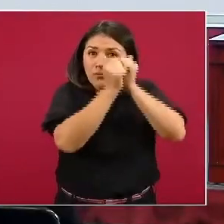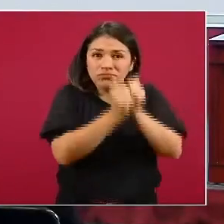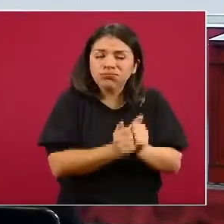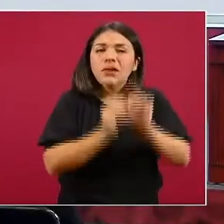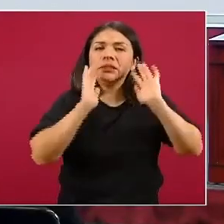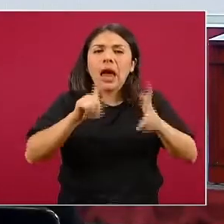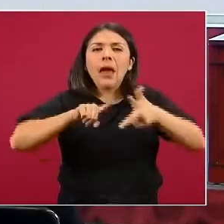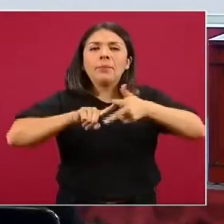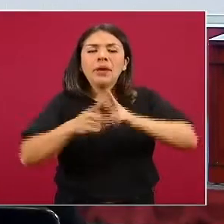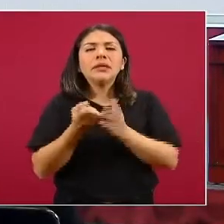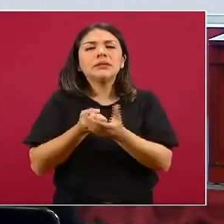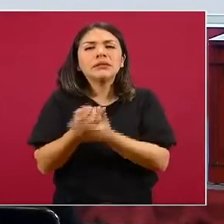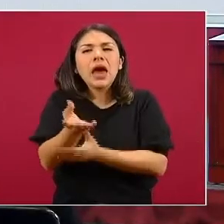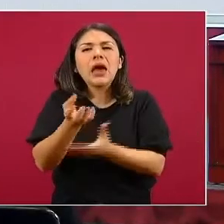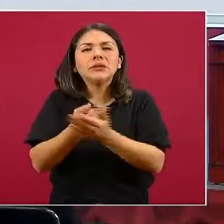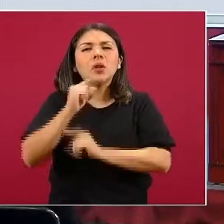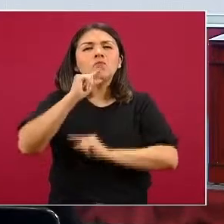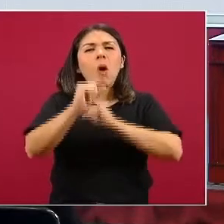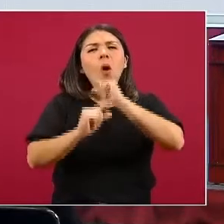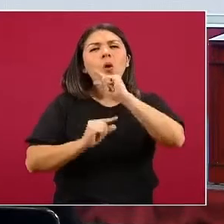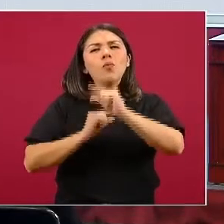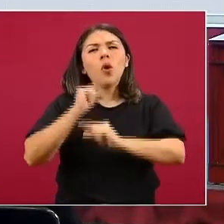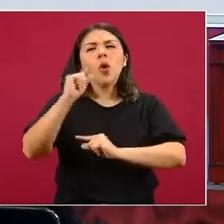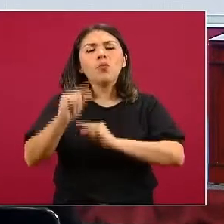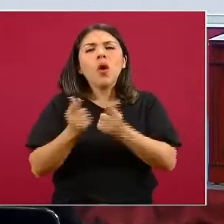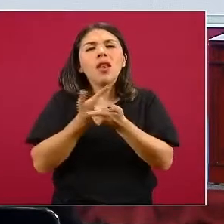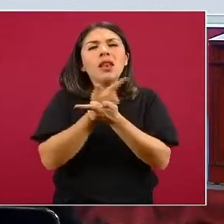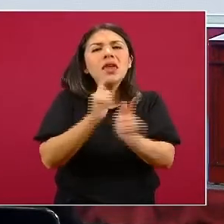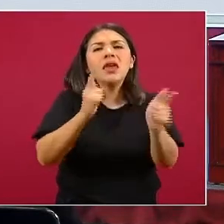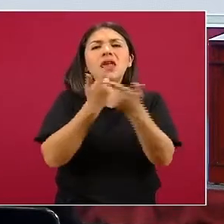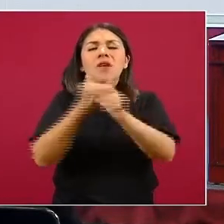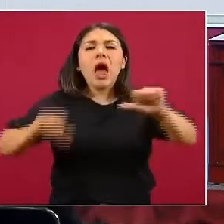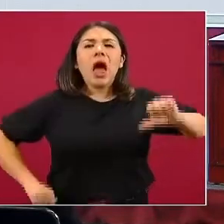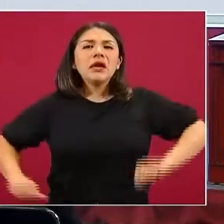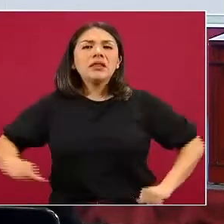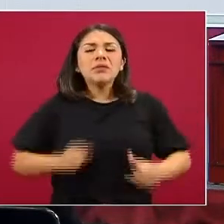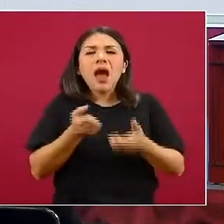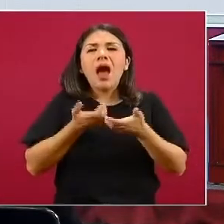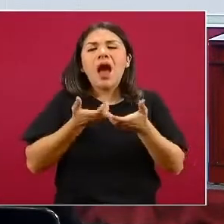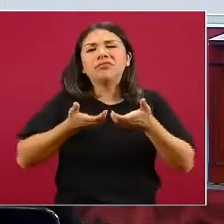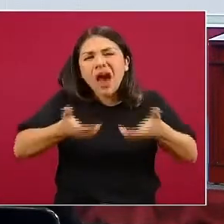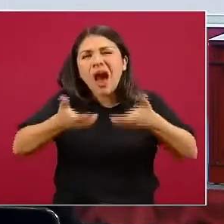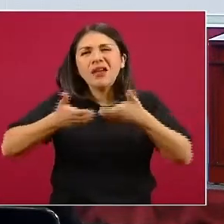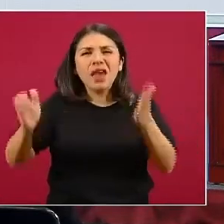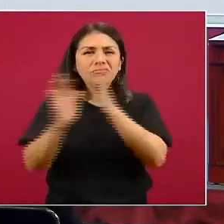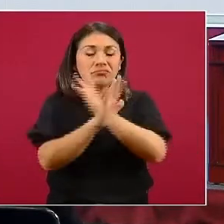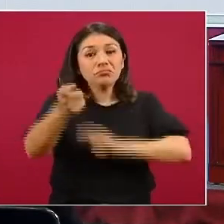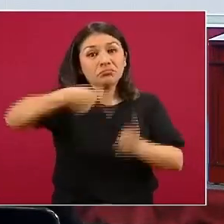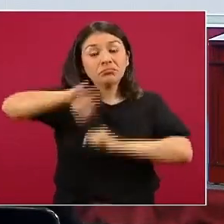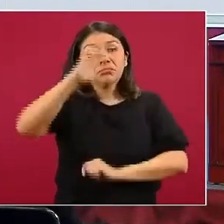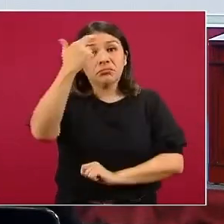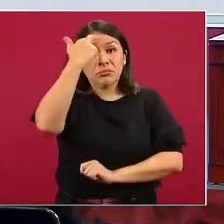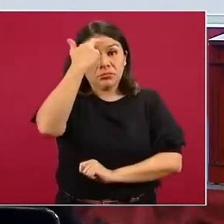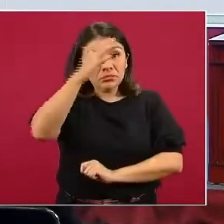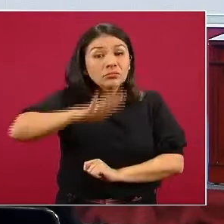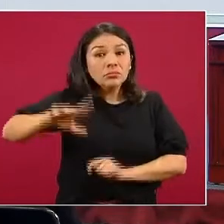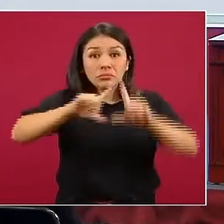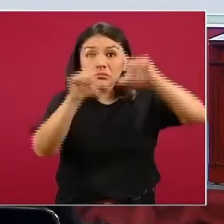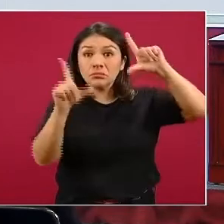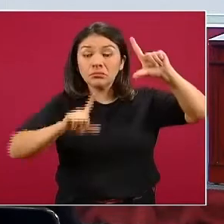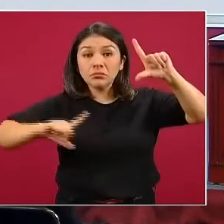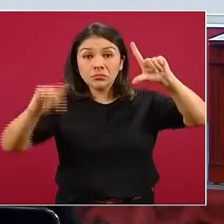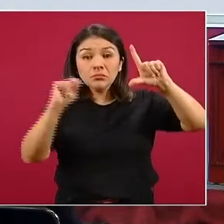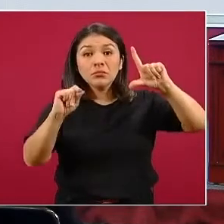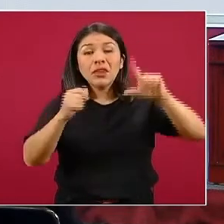de progresivo liberación de actividades en el espacio público. Y le recordamos a todo el país que en